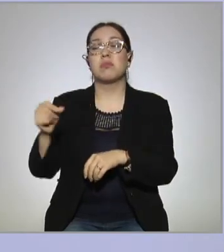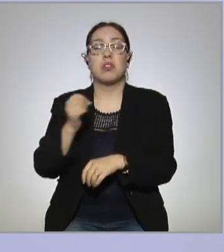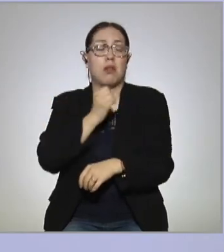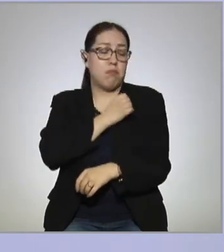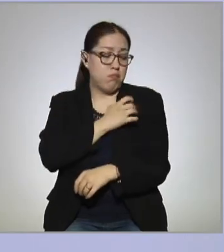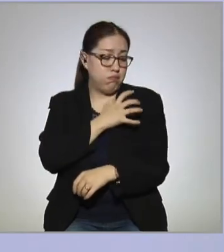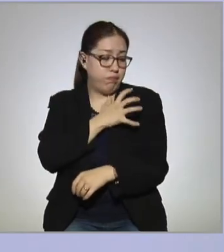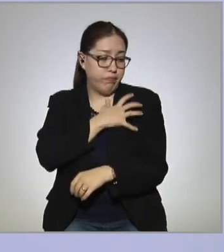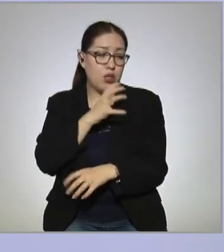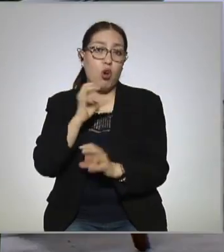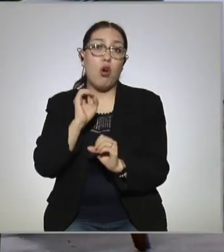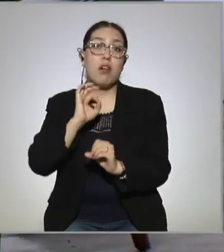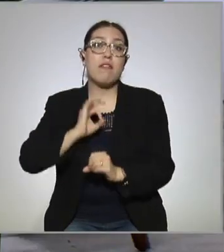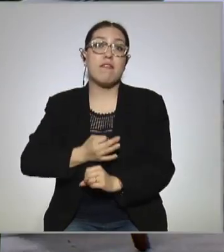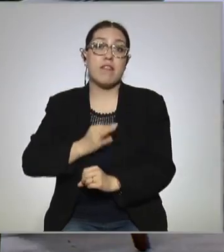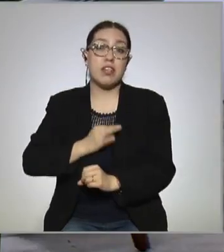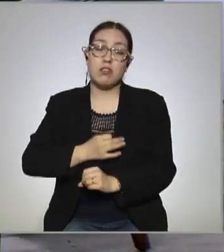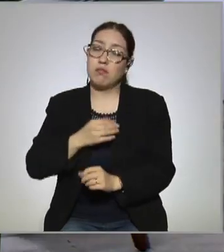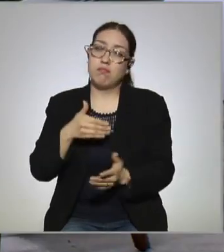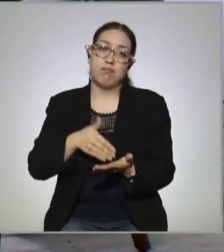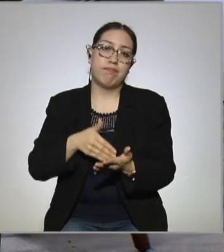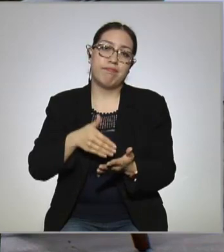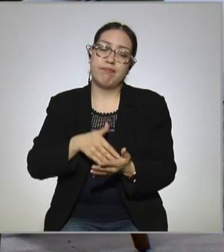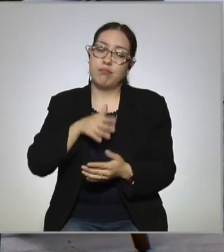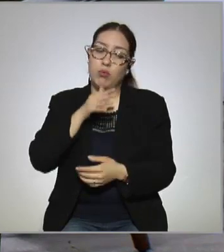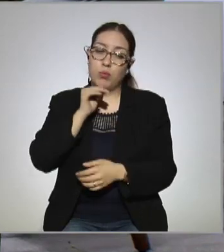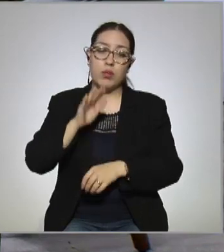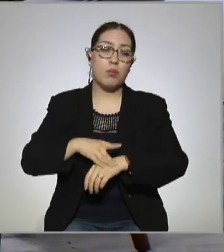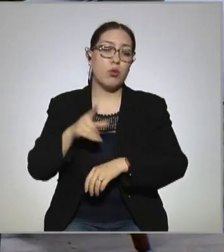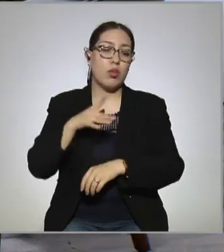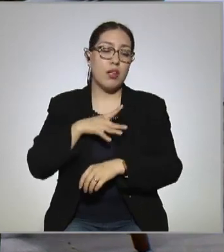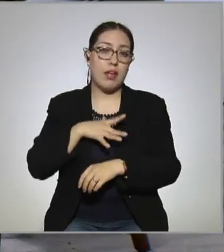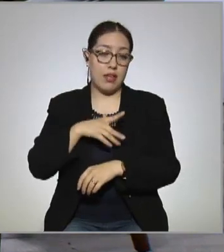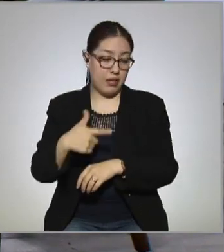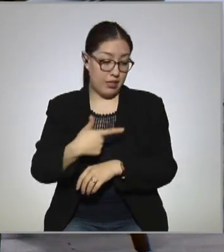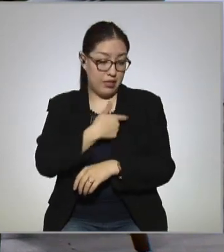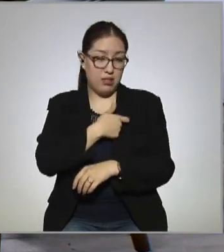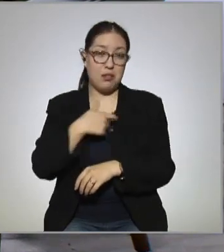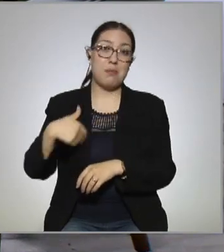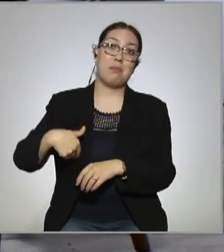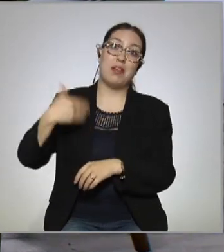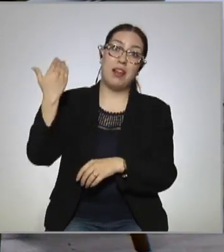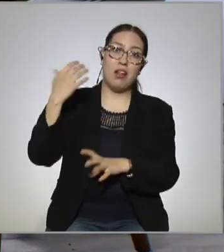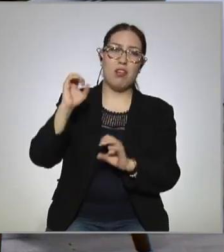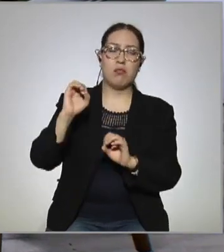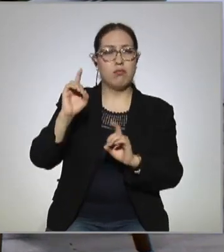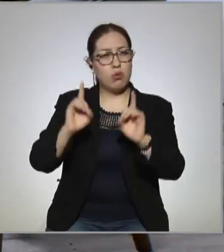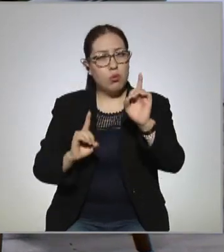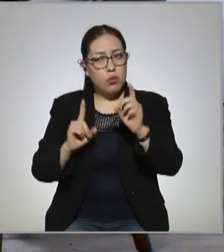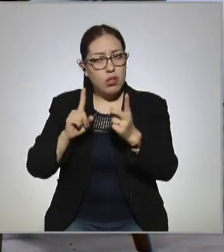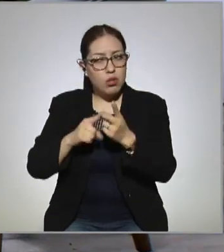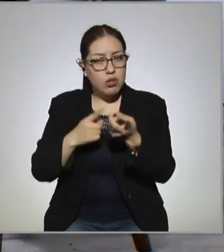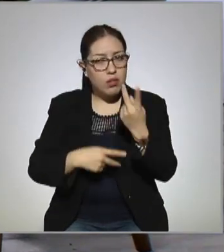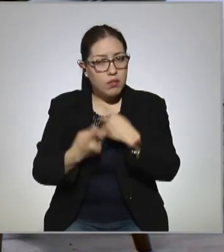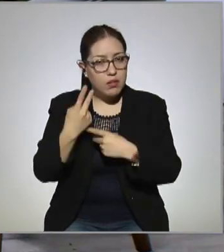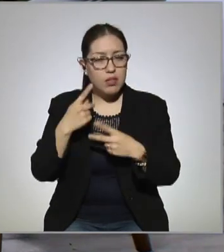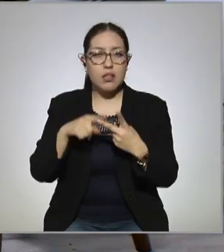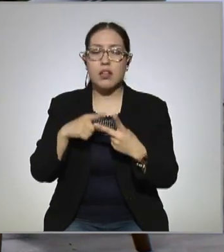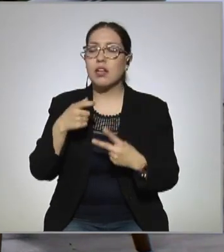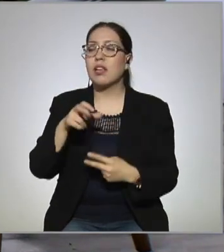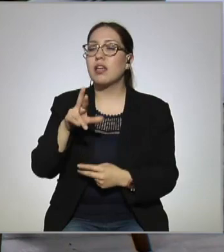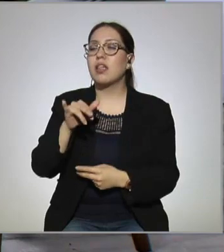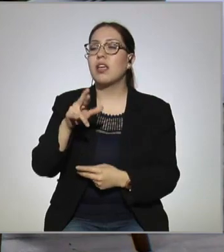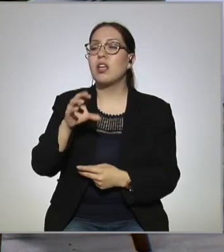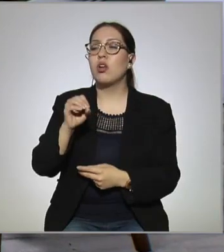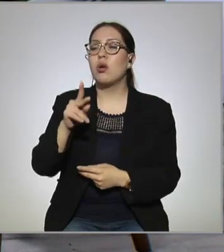inflamatorias o infecciosas que ya lo impiden por inyecciones milagro o de dudosa procedencia. Cuidado. ¿Los quiroprácticos